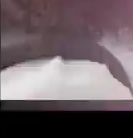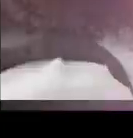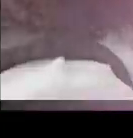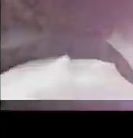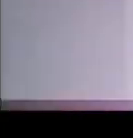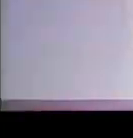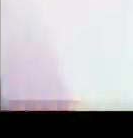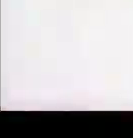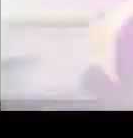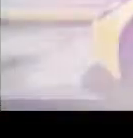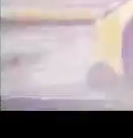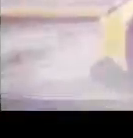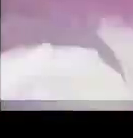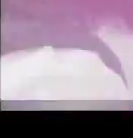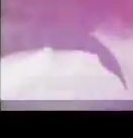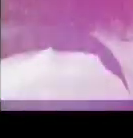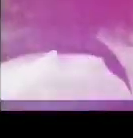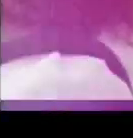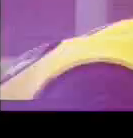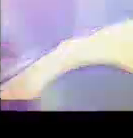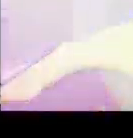Gringo.